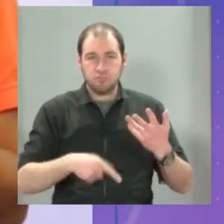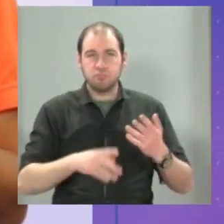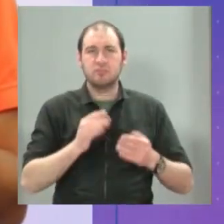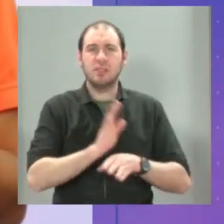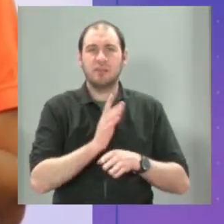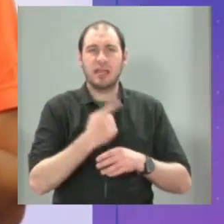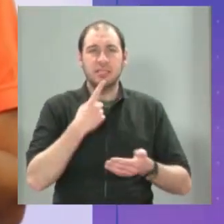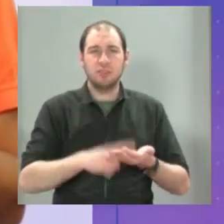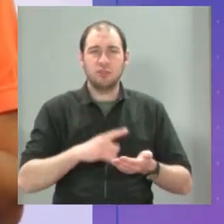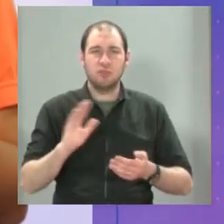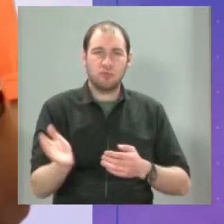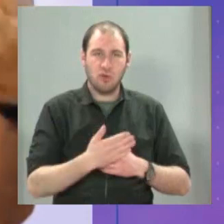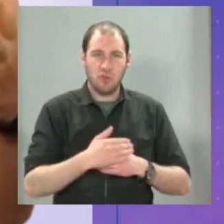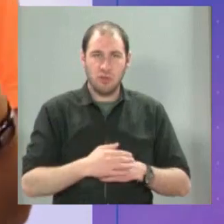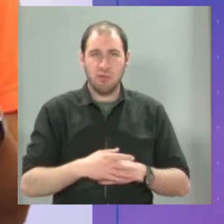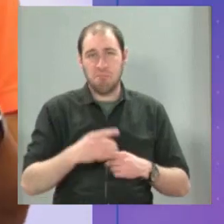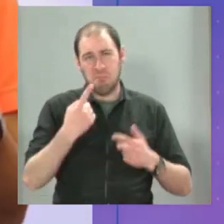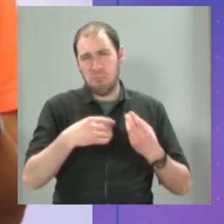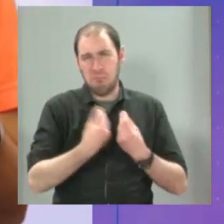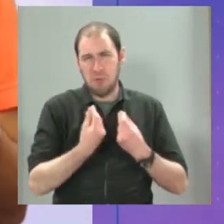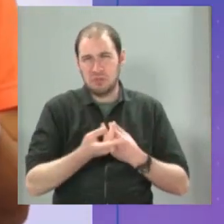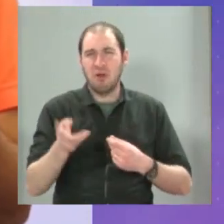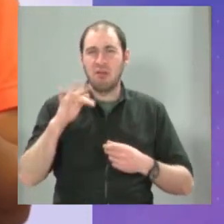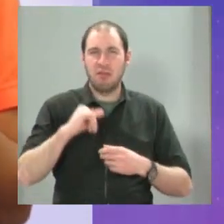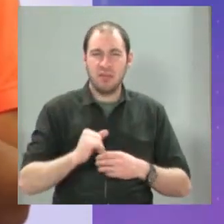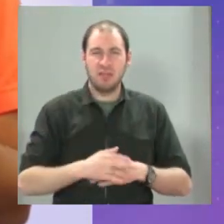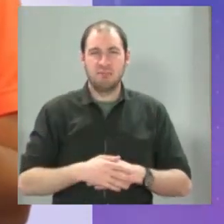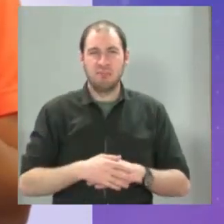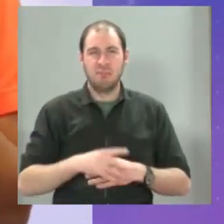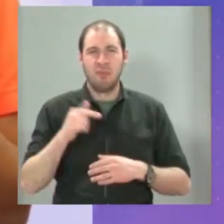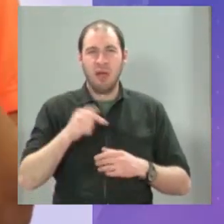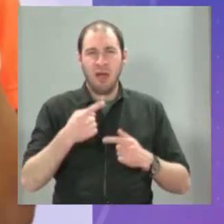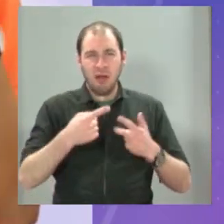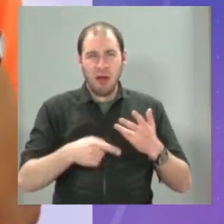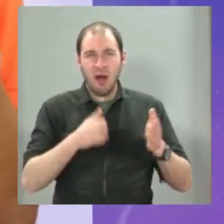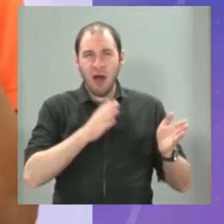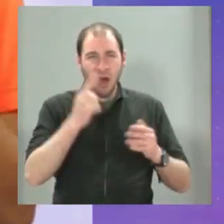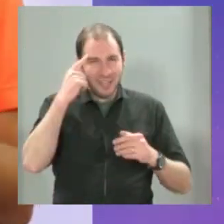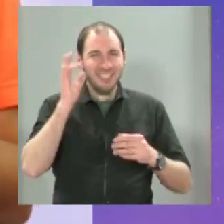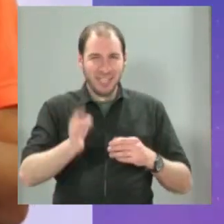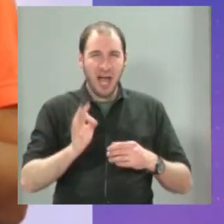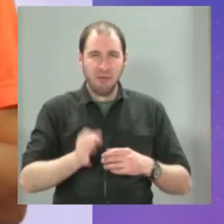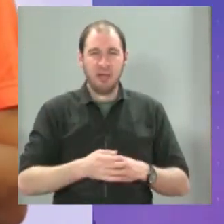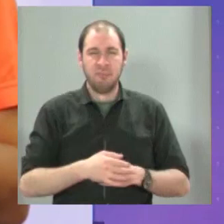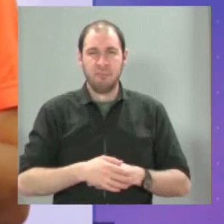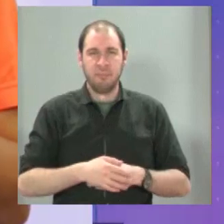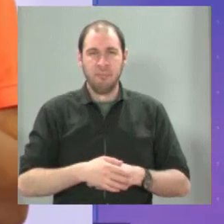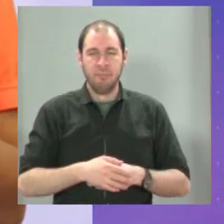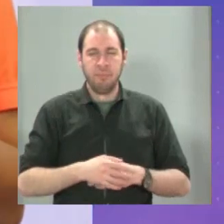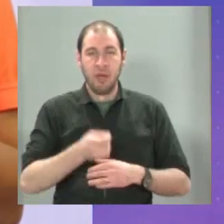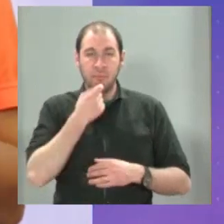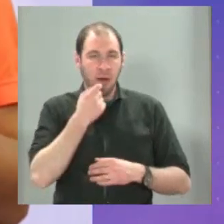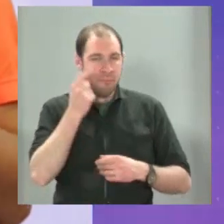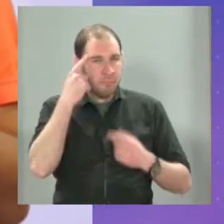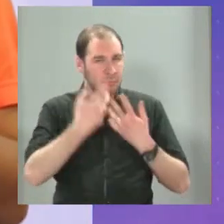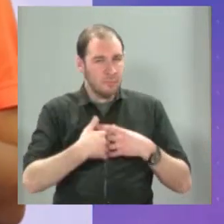todas las decisiones que tomamos, las miles que llevamos a cabo cada día, se realizan de manera consciente, cuando en realidad, si nos